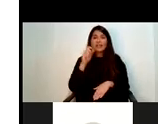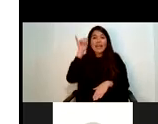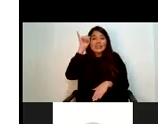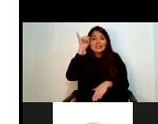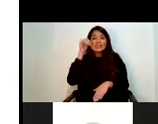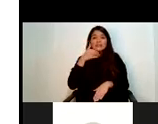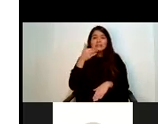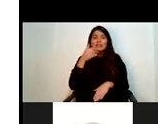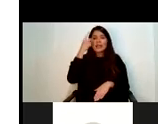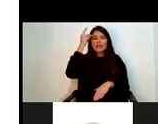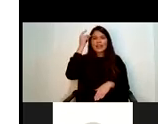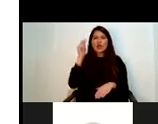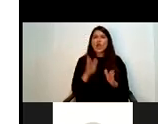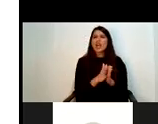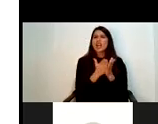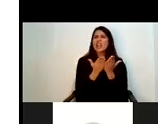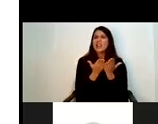libro y,